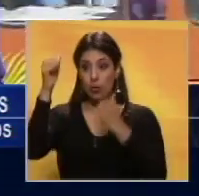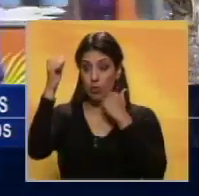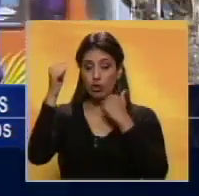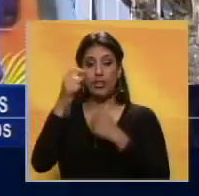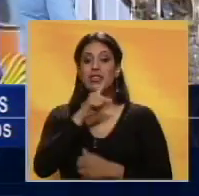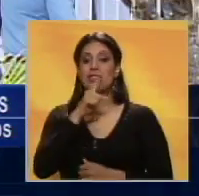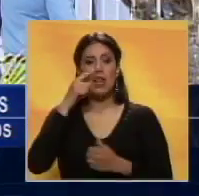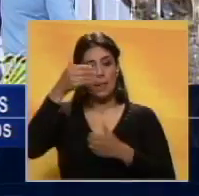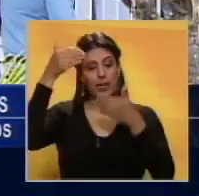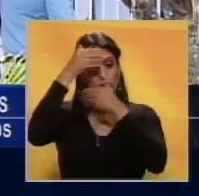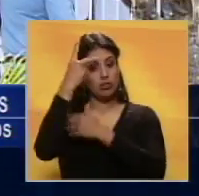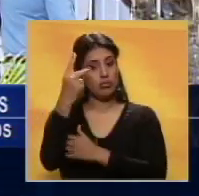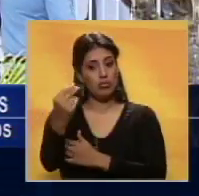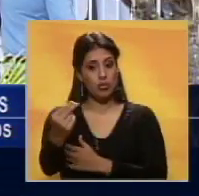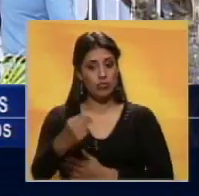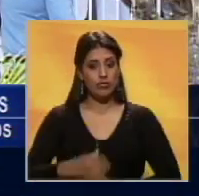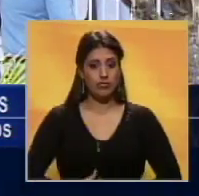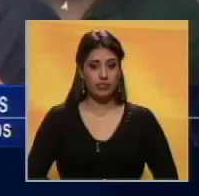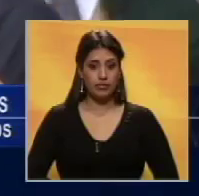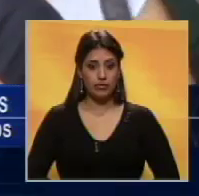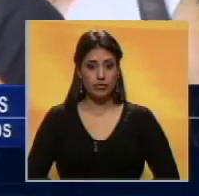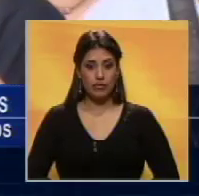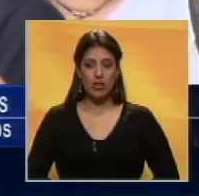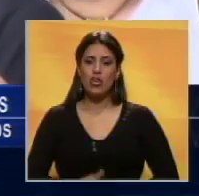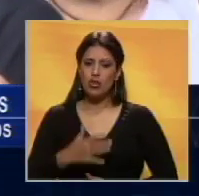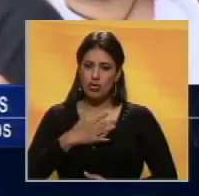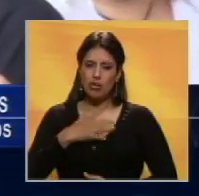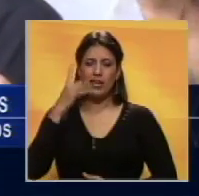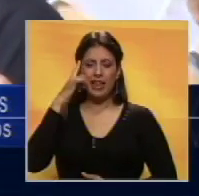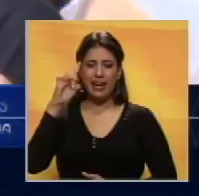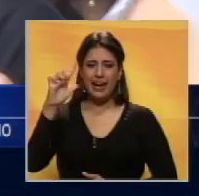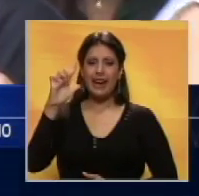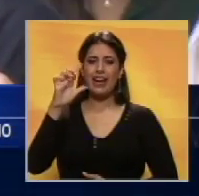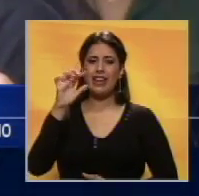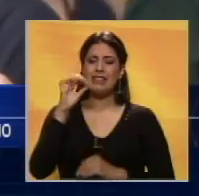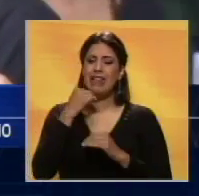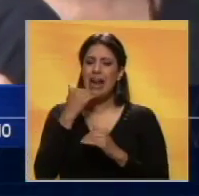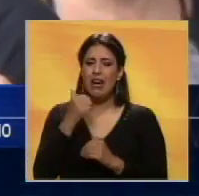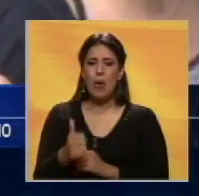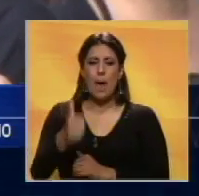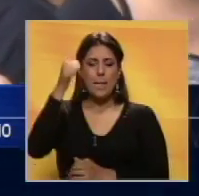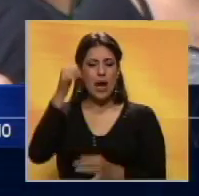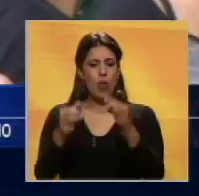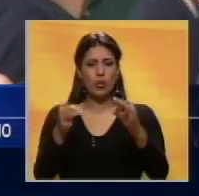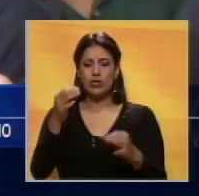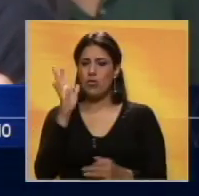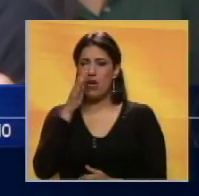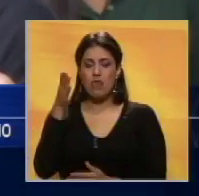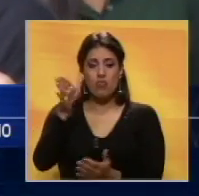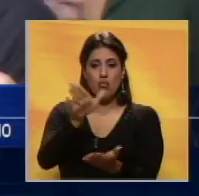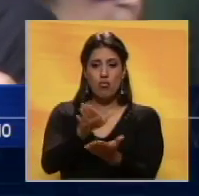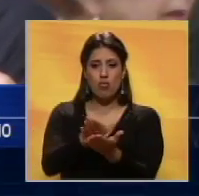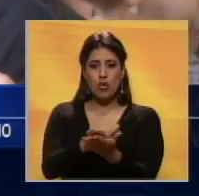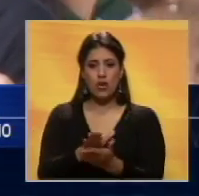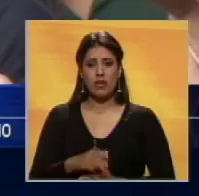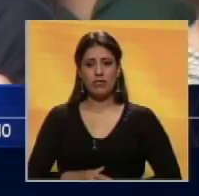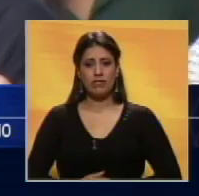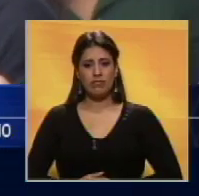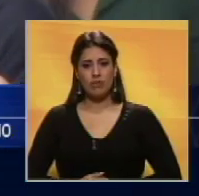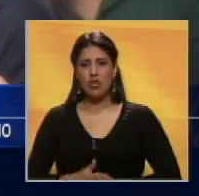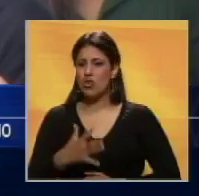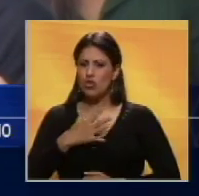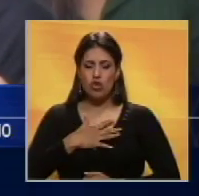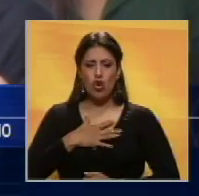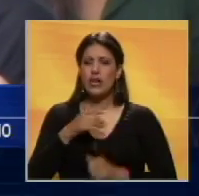protestan no son terroristas. Creo que ha sido una de las maneras más injustas de morir y